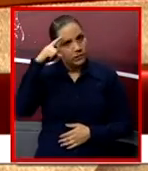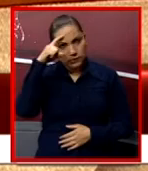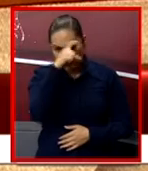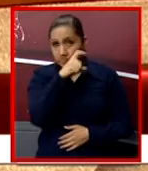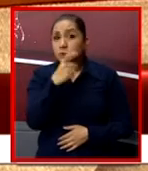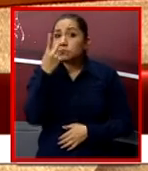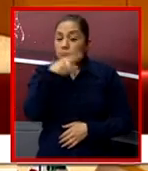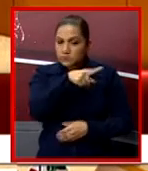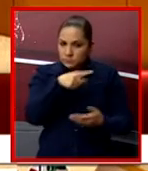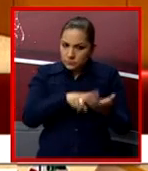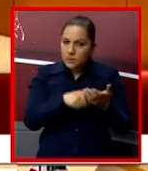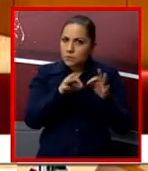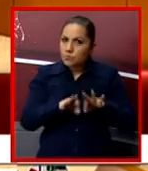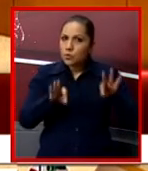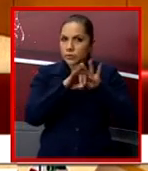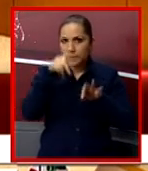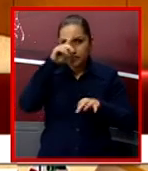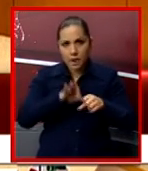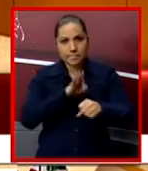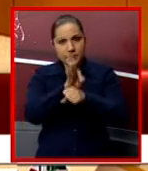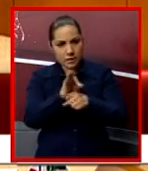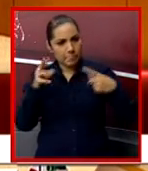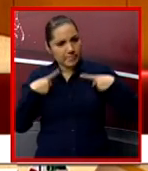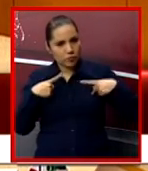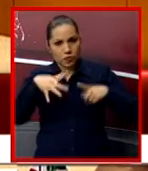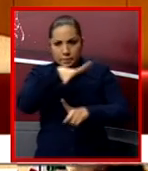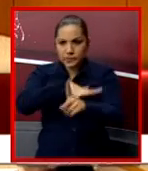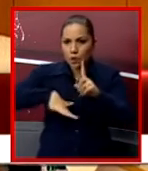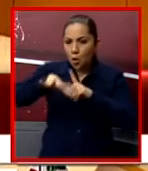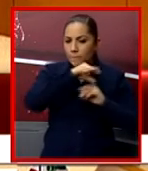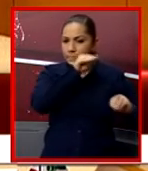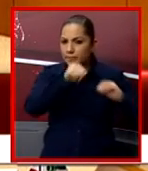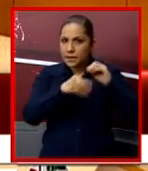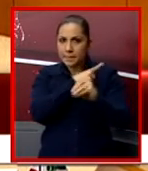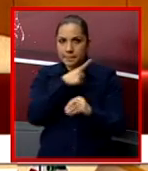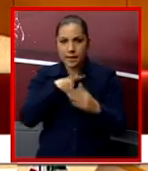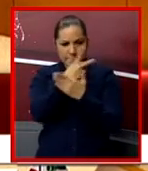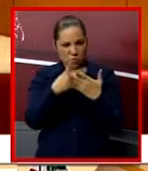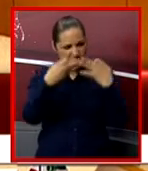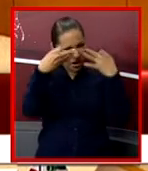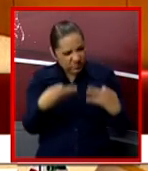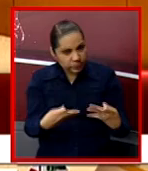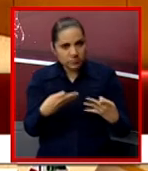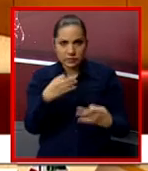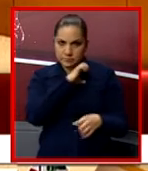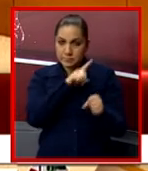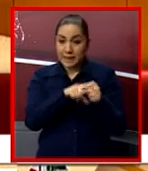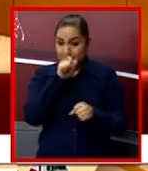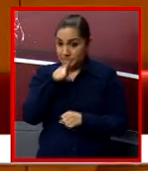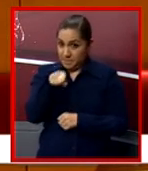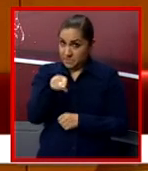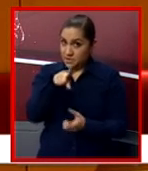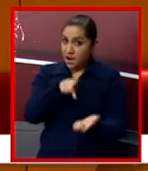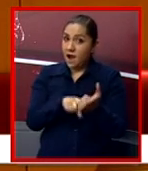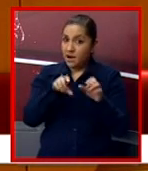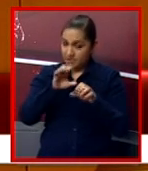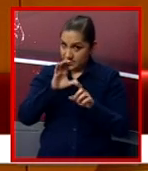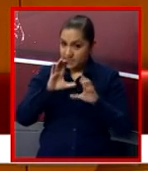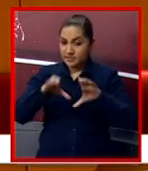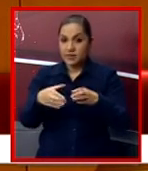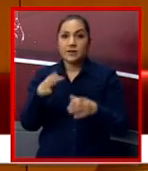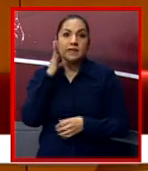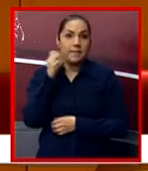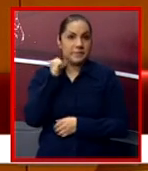civil, incluidas las propias de las instalaciones del Senado de la República. Otro de los puntos a revisar, dijo, son los protocolos existentes para